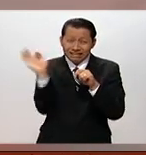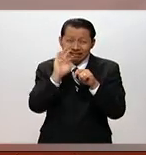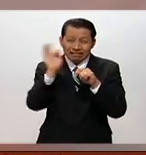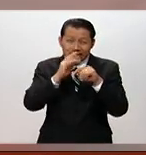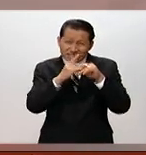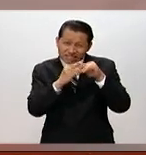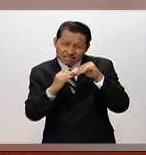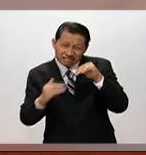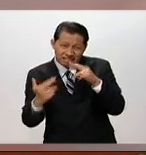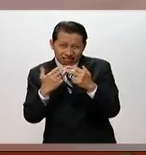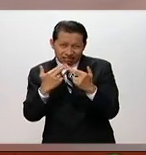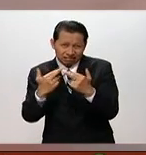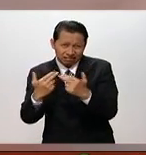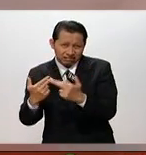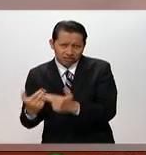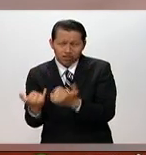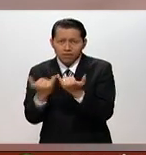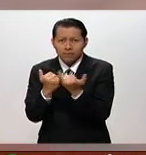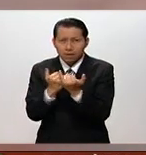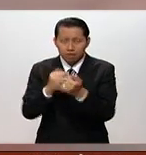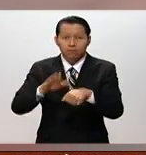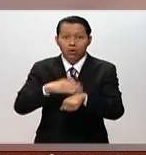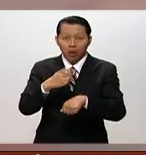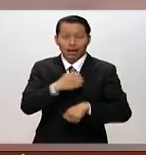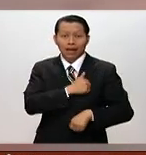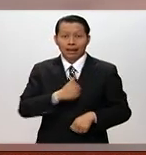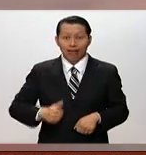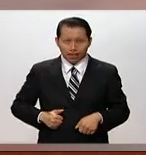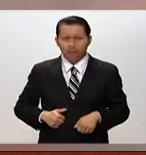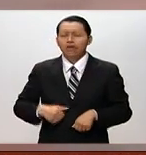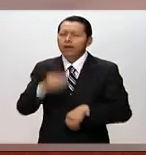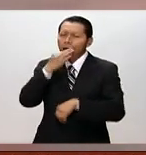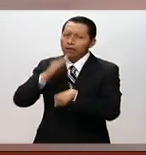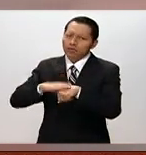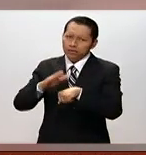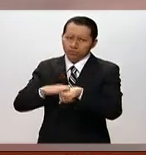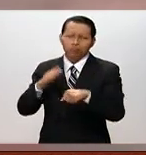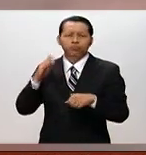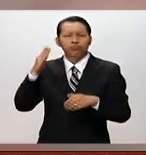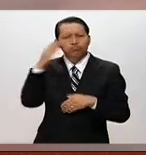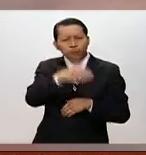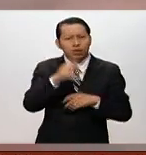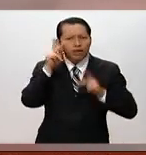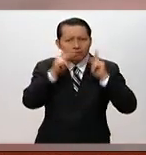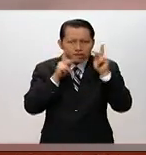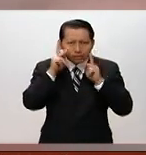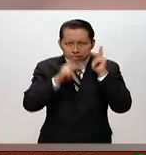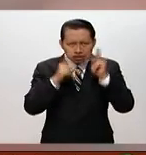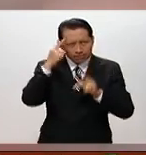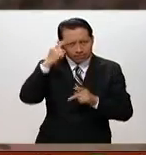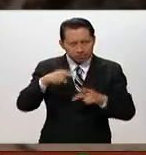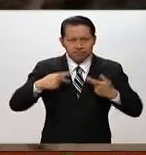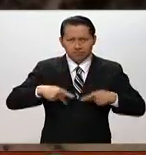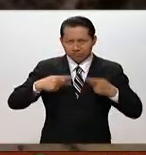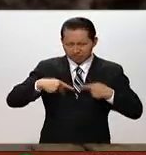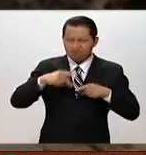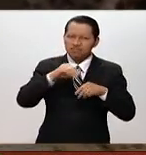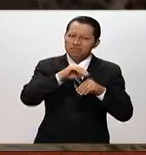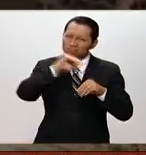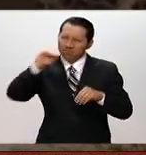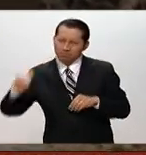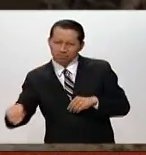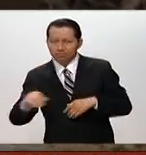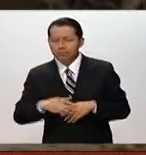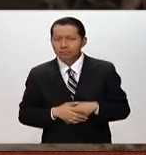preparando comités de trabajo con los alcaldes para que visiten estas zonas y le pidan a la población se retire de esa zona.